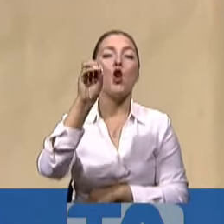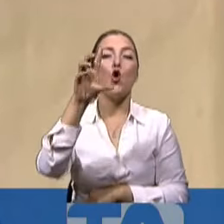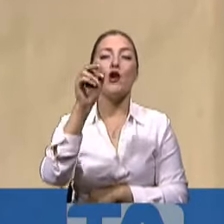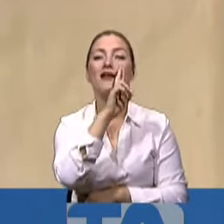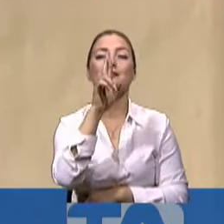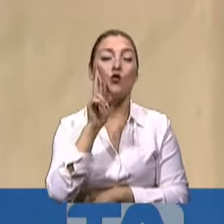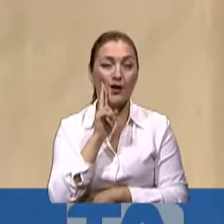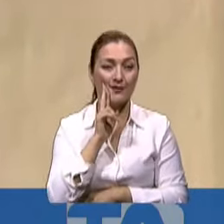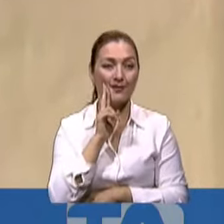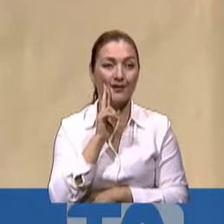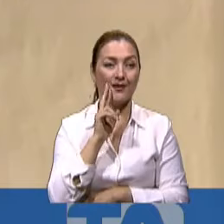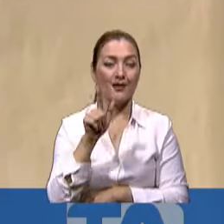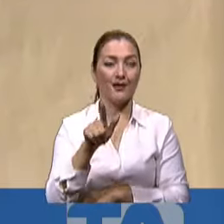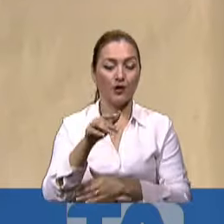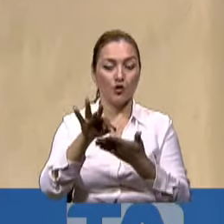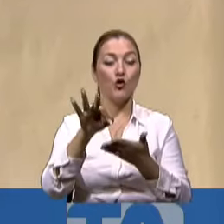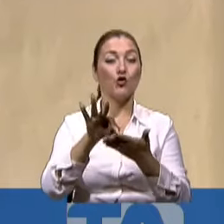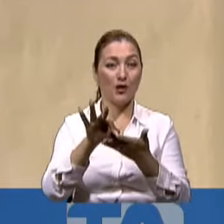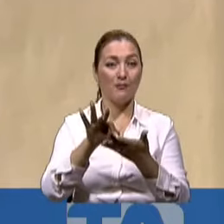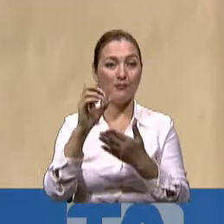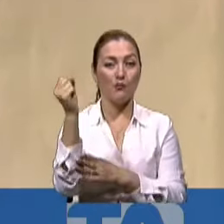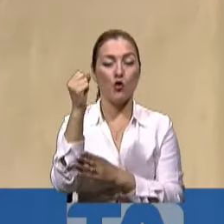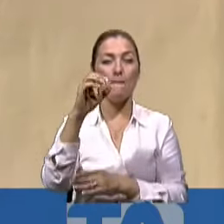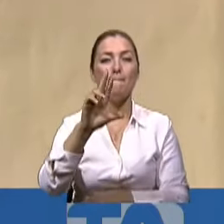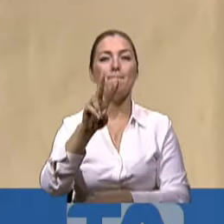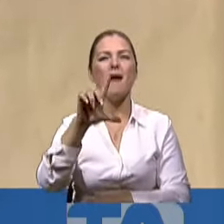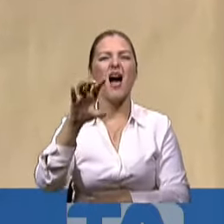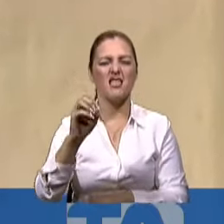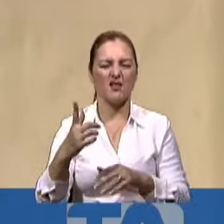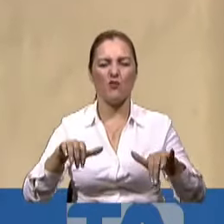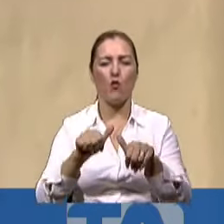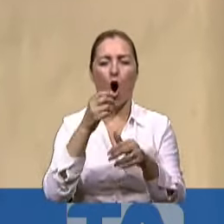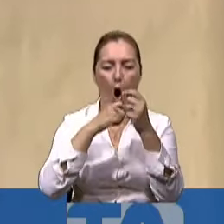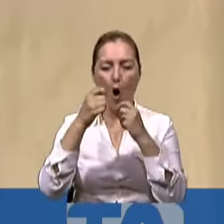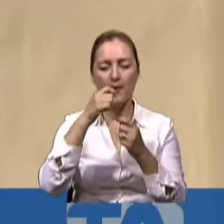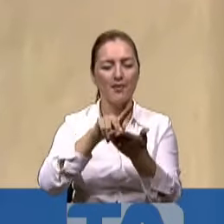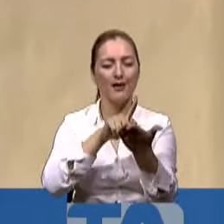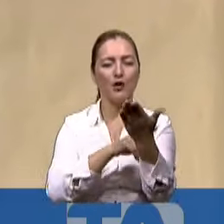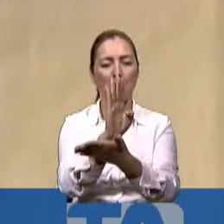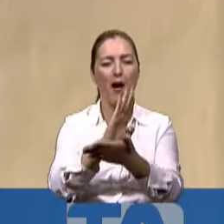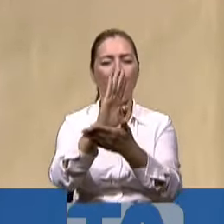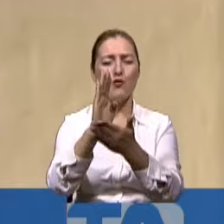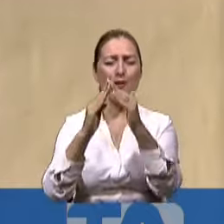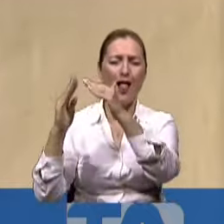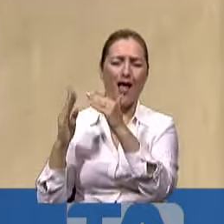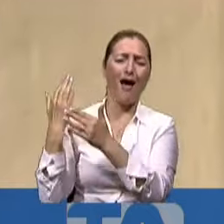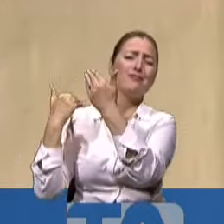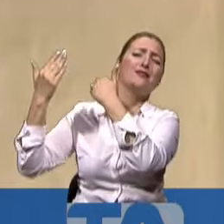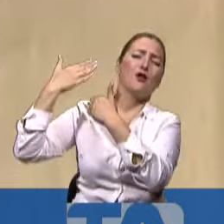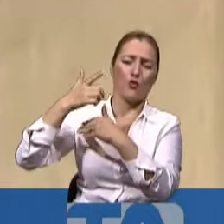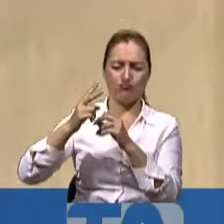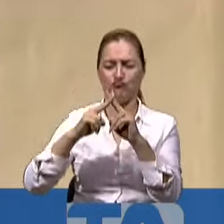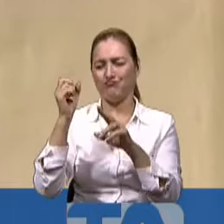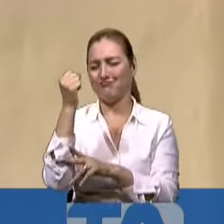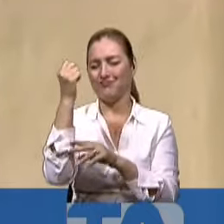www.mamalolarestaurante, nos encontramos en la zona típica del Valle, que es un lugar de comida tradicional, un barrio colonial muy antiguo y muy conocido en Loja,